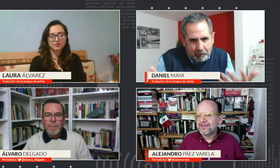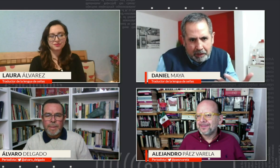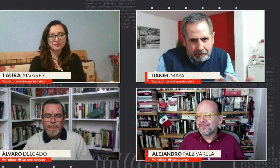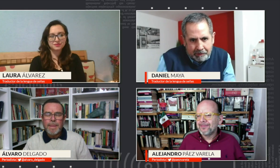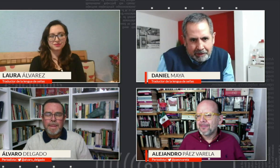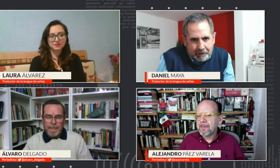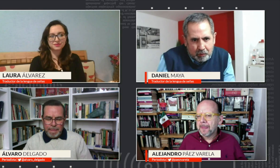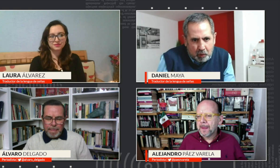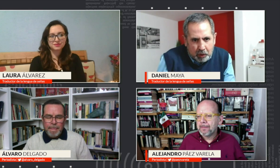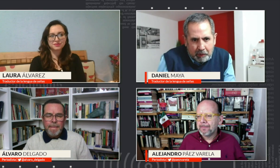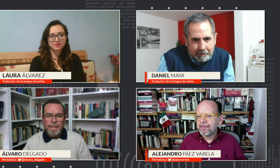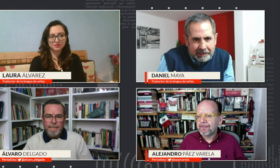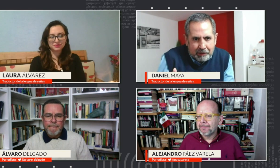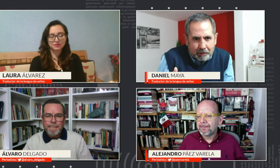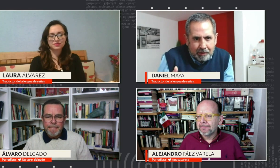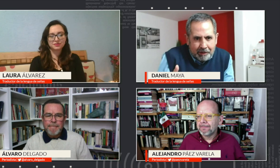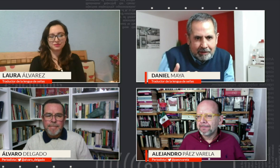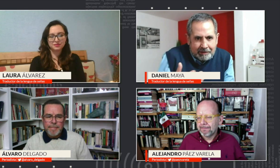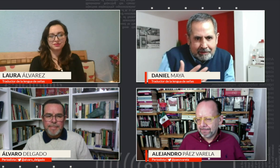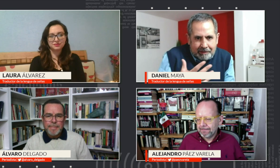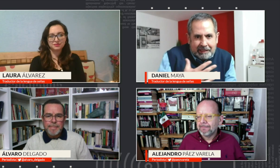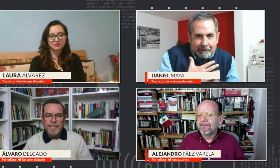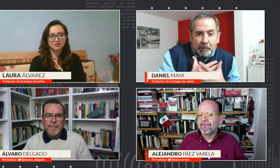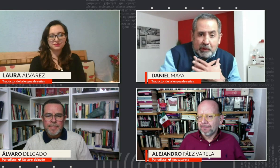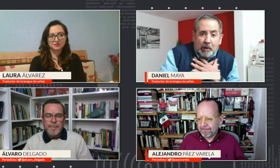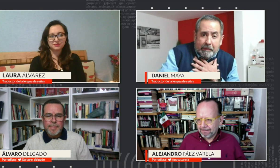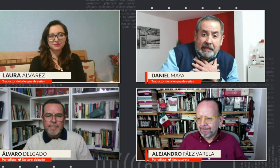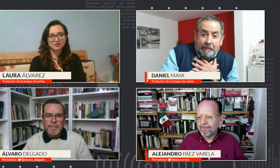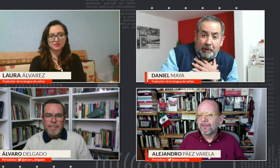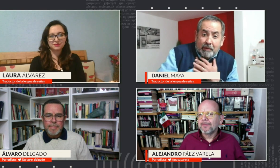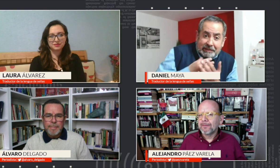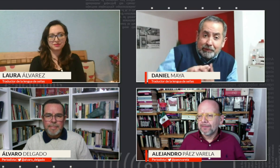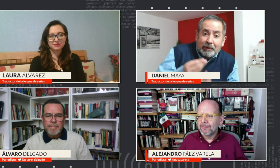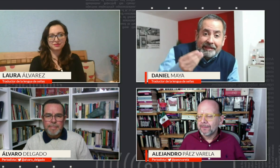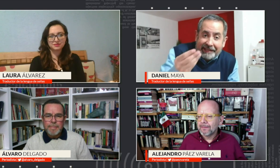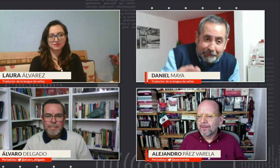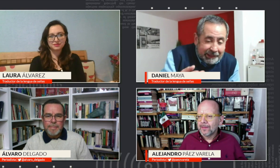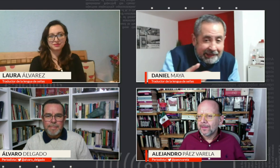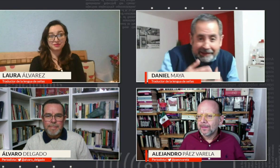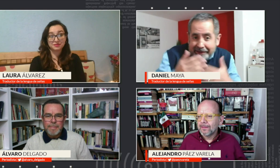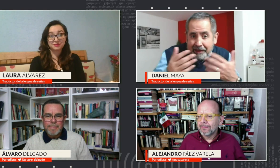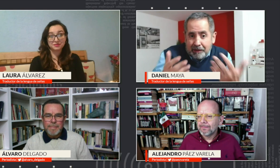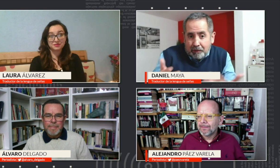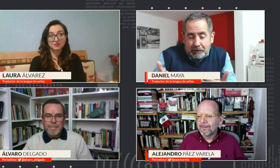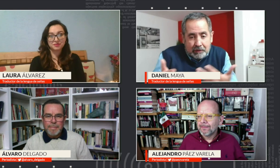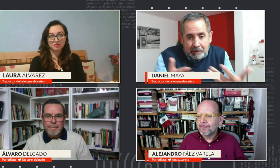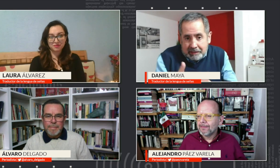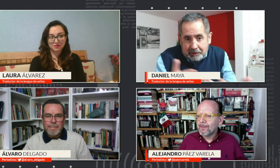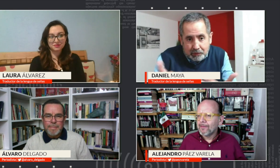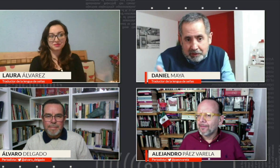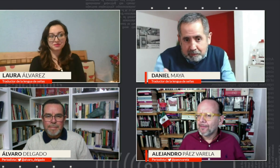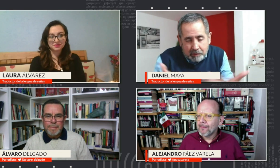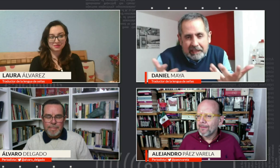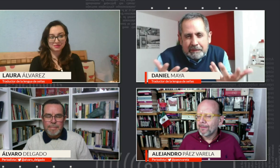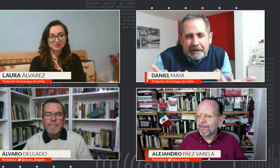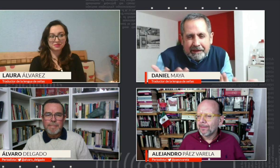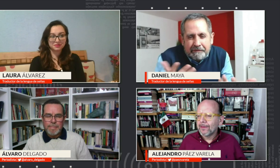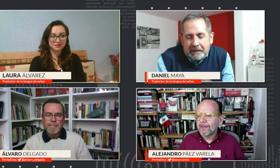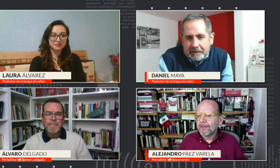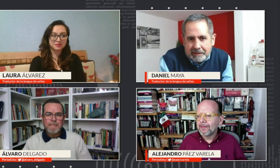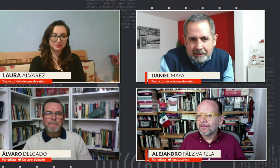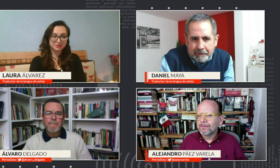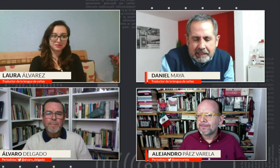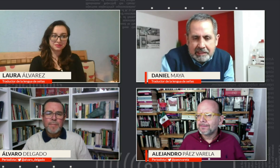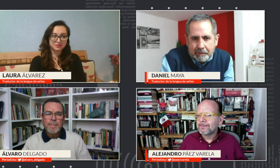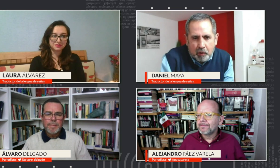médico, el abogado. Uno cuando va al médico está de por medio de la vida, pero aún así uno le tiene que pagar, o si no en las instituciones públicas. En